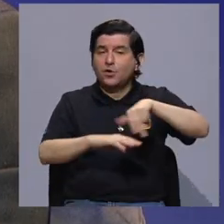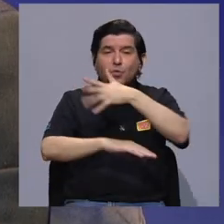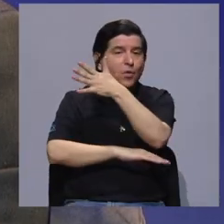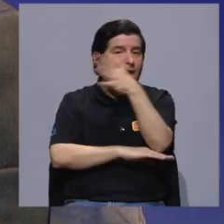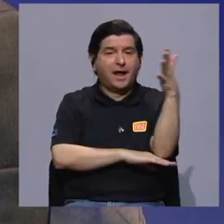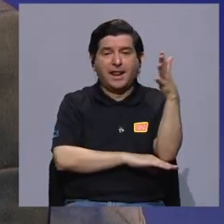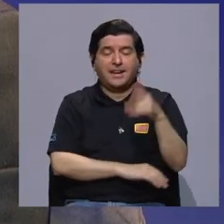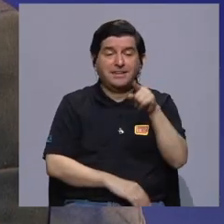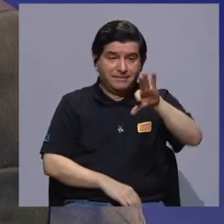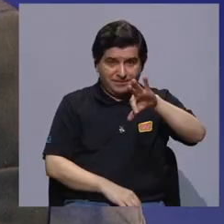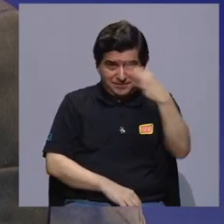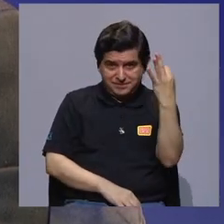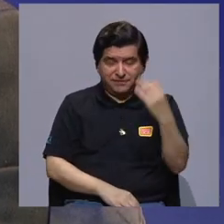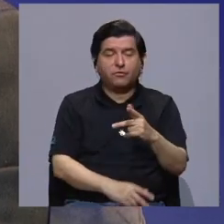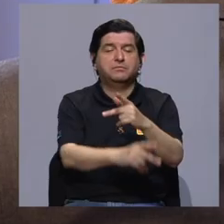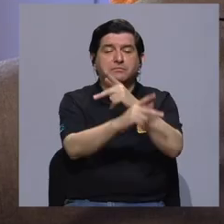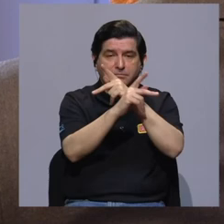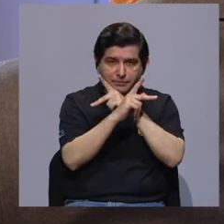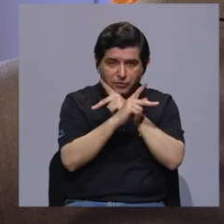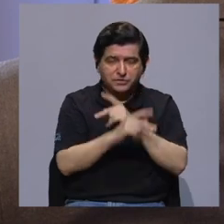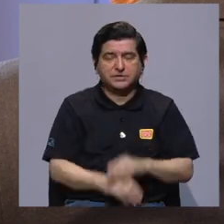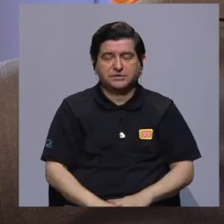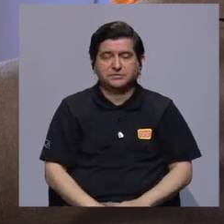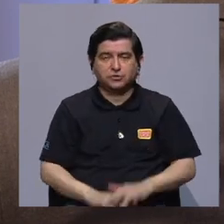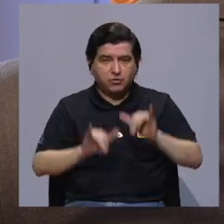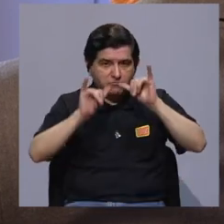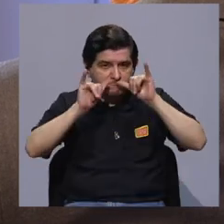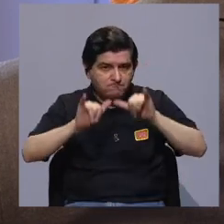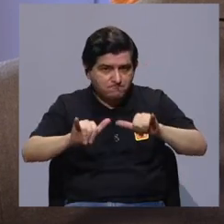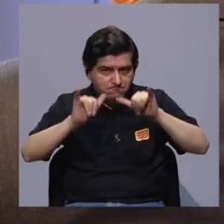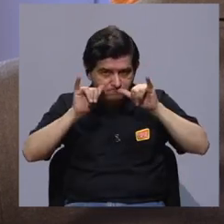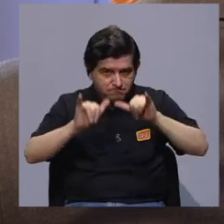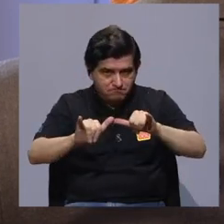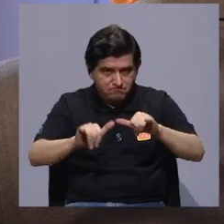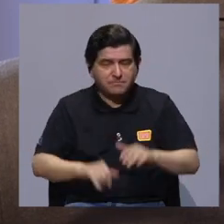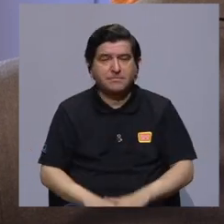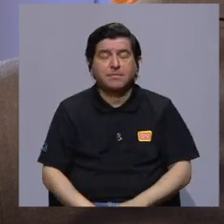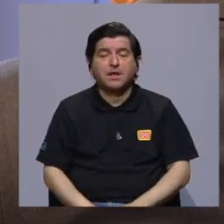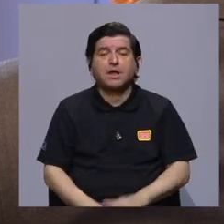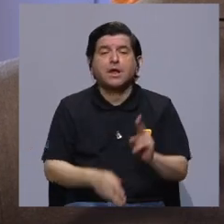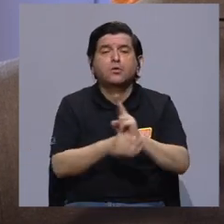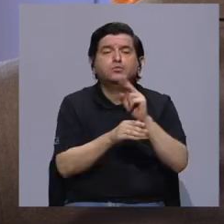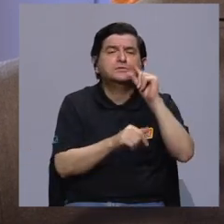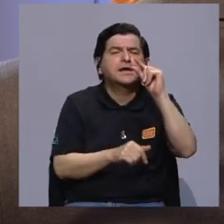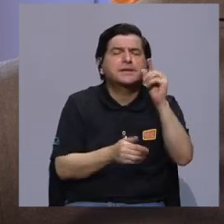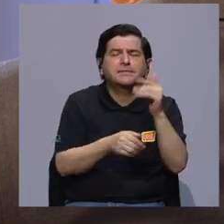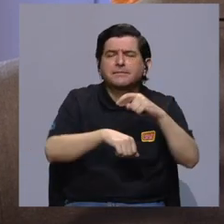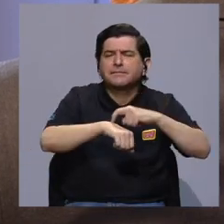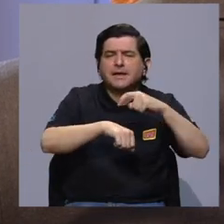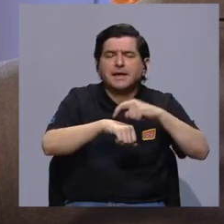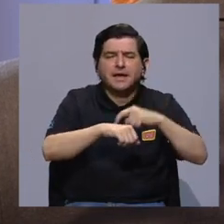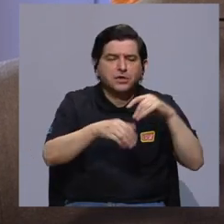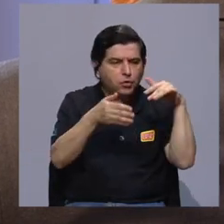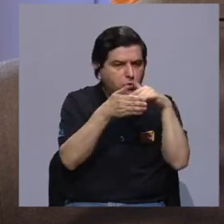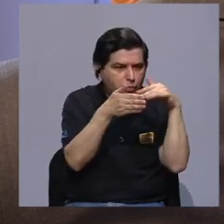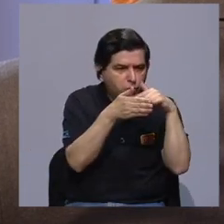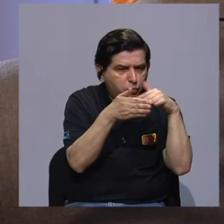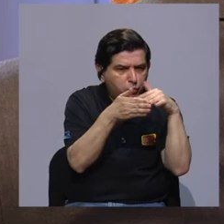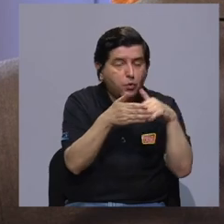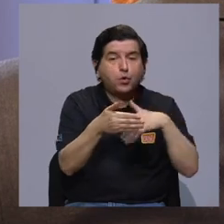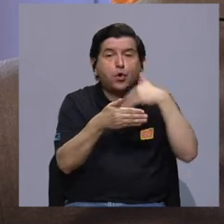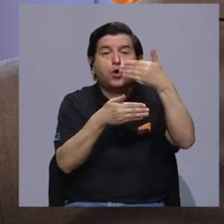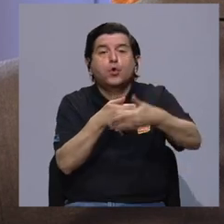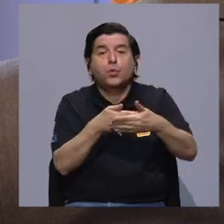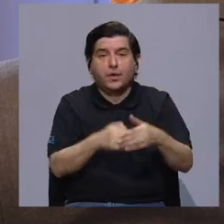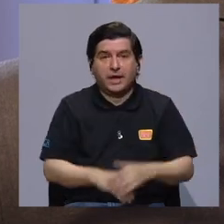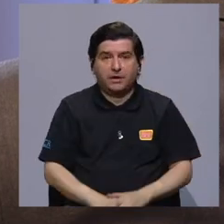Igual la naturaleza debe ser de esa forma, protegida, resguardada, y la tomamos un momentito, la estudiamos,